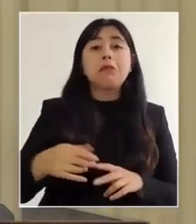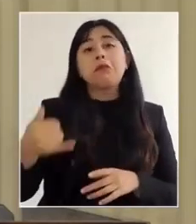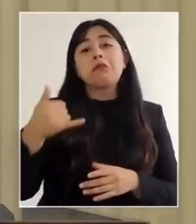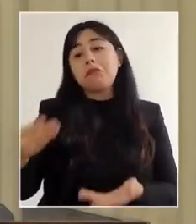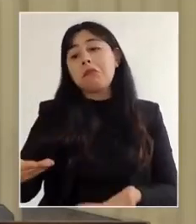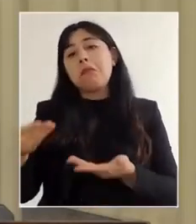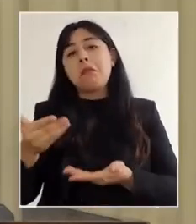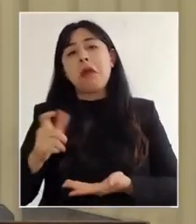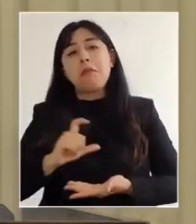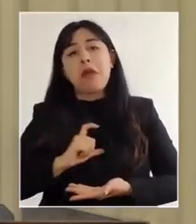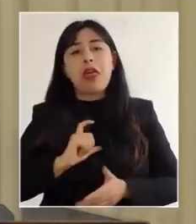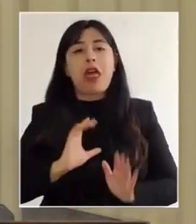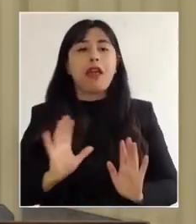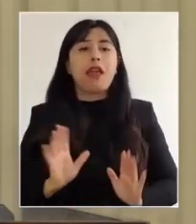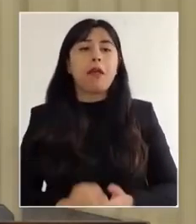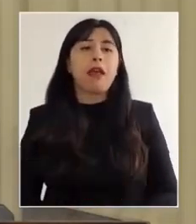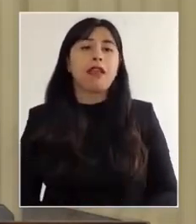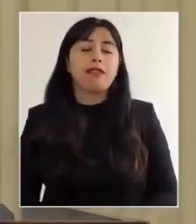una medalla